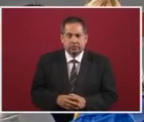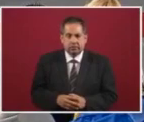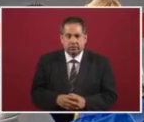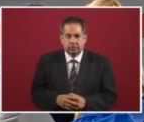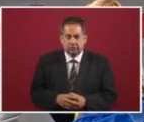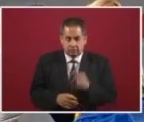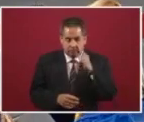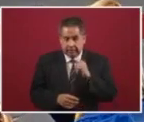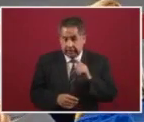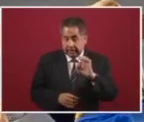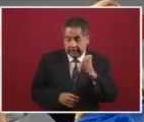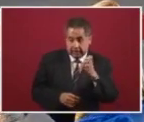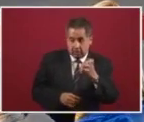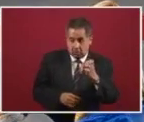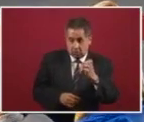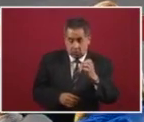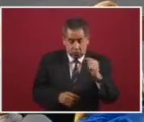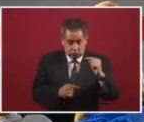Miren, enero,